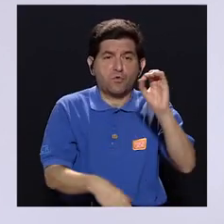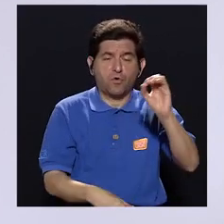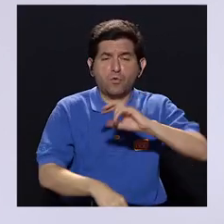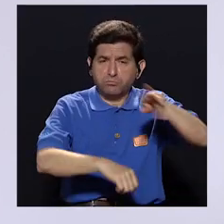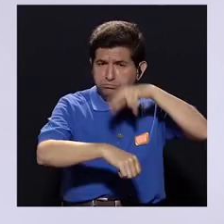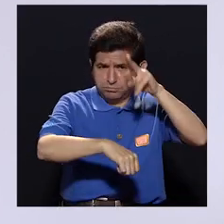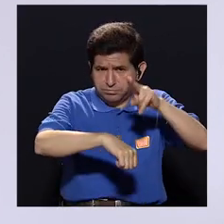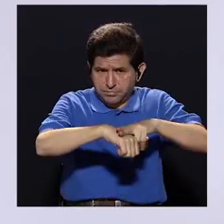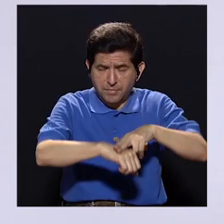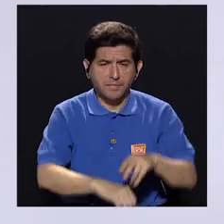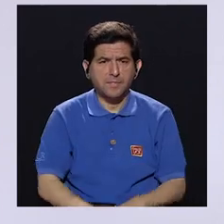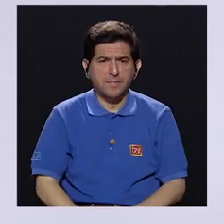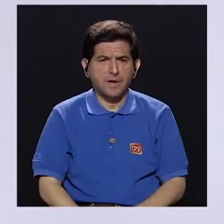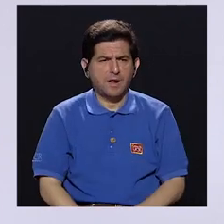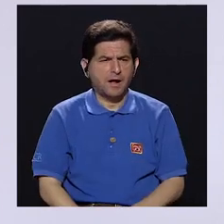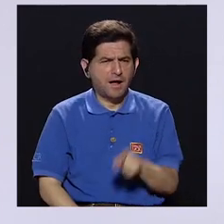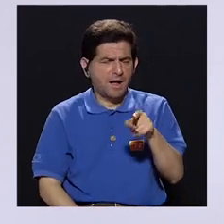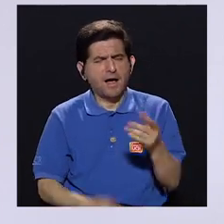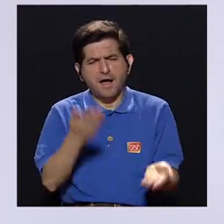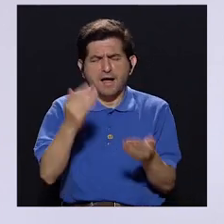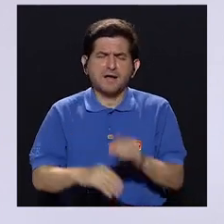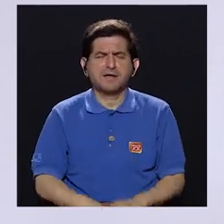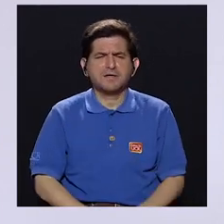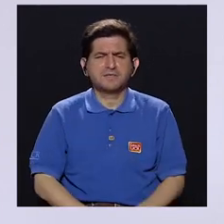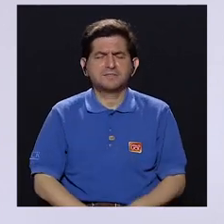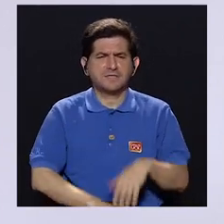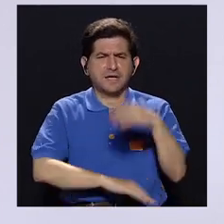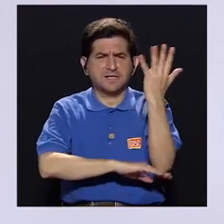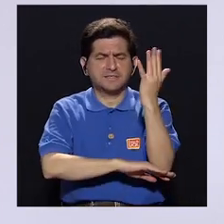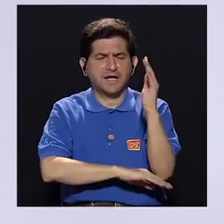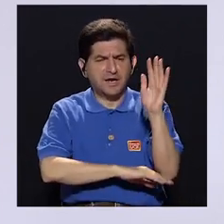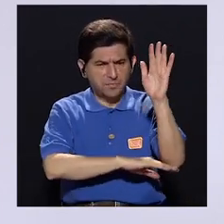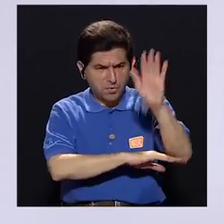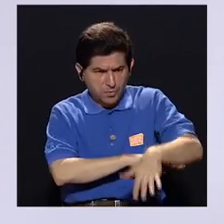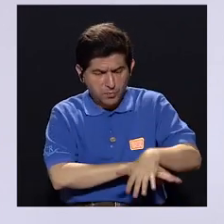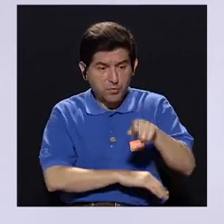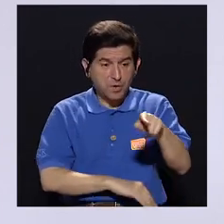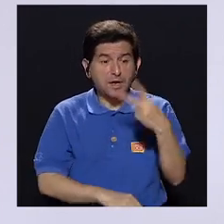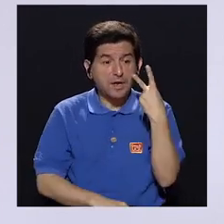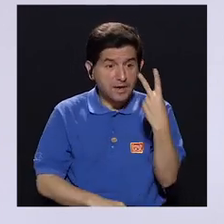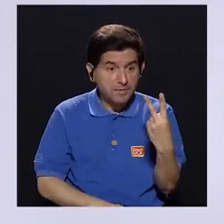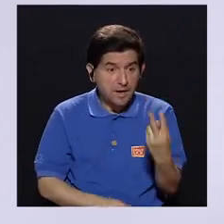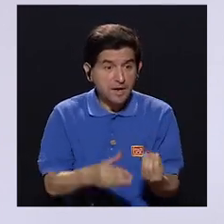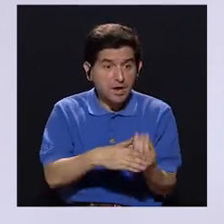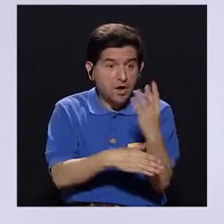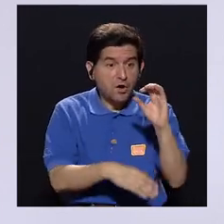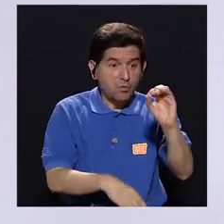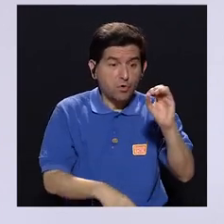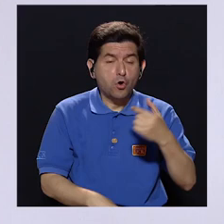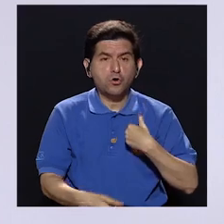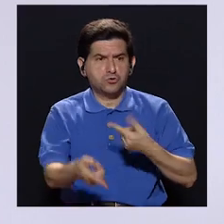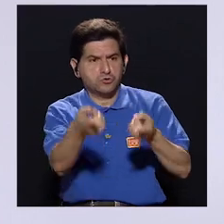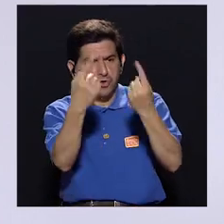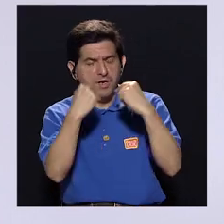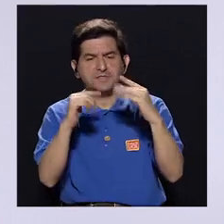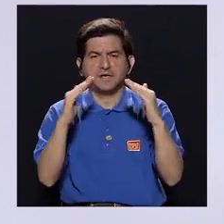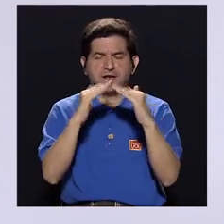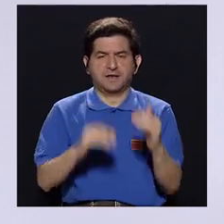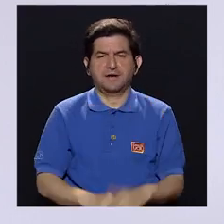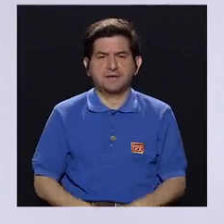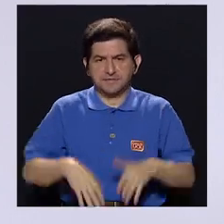y cuando habían árboles caídos ramas caídas y yo veía orquídeas las traía a la casa y mientras iban